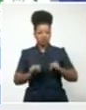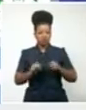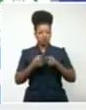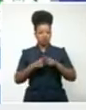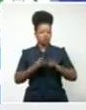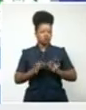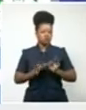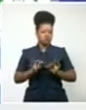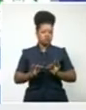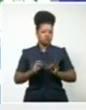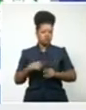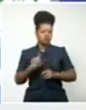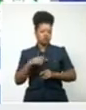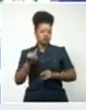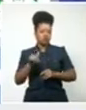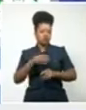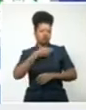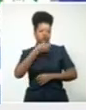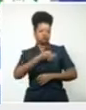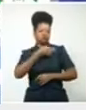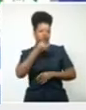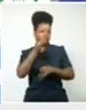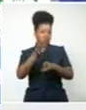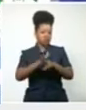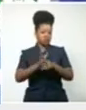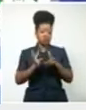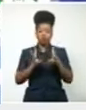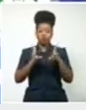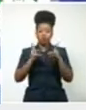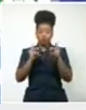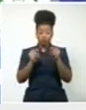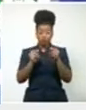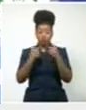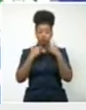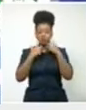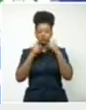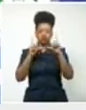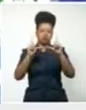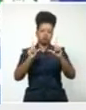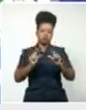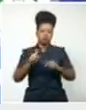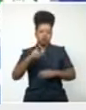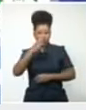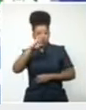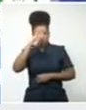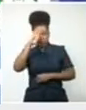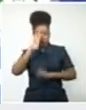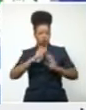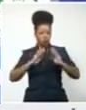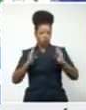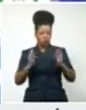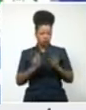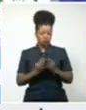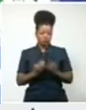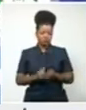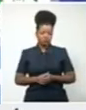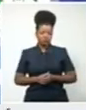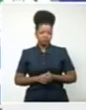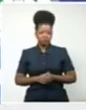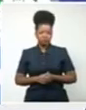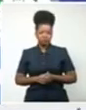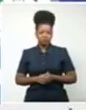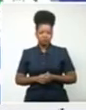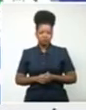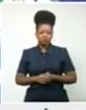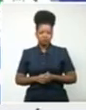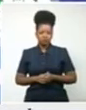consideraciones iniciales porque los números continúan marcando una tendencia a la disminución en todos los indicadores relacionados con la COVID-19 en la mayor de las